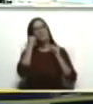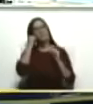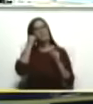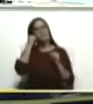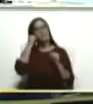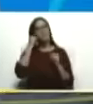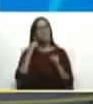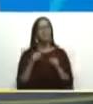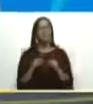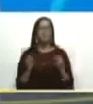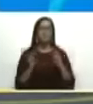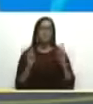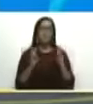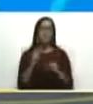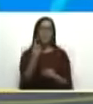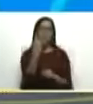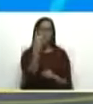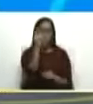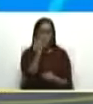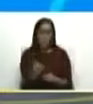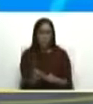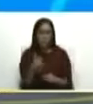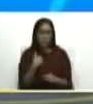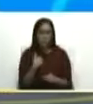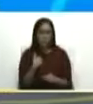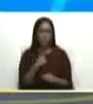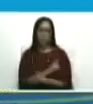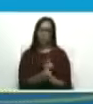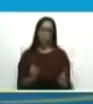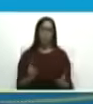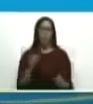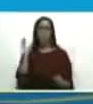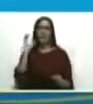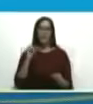Esto no es un tema de un hombre. Un país no puede depender de un